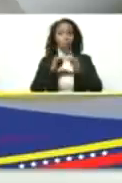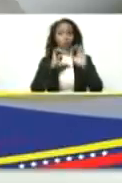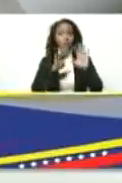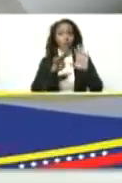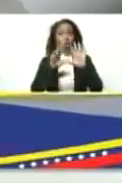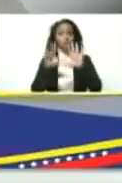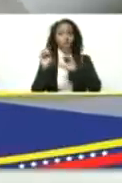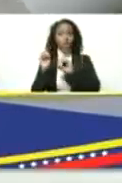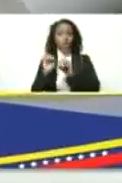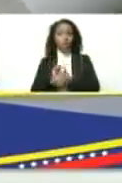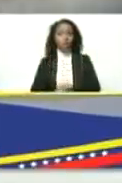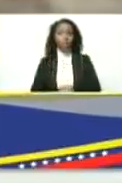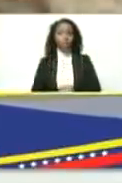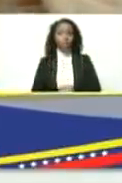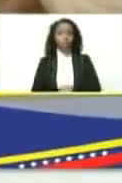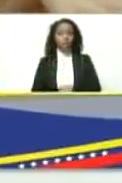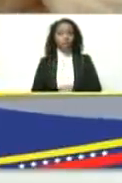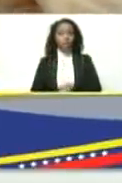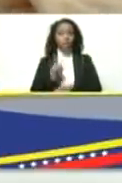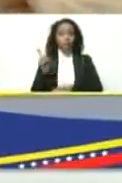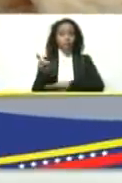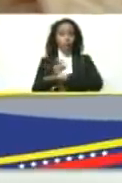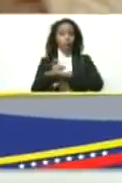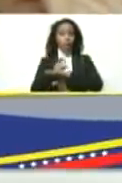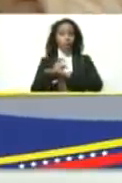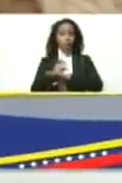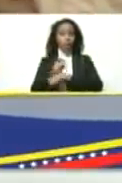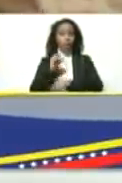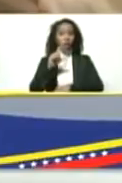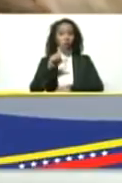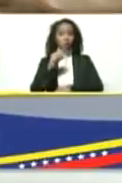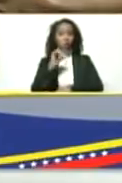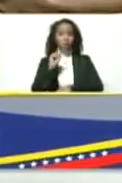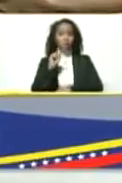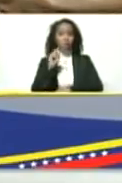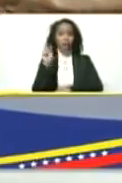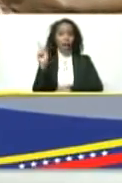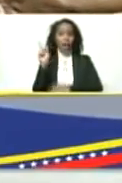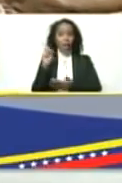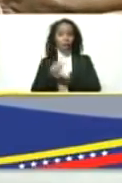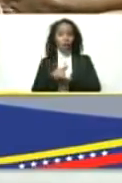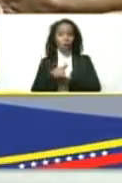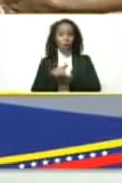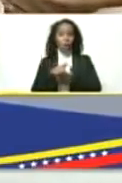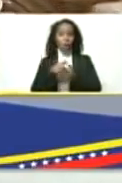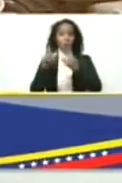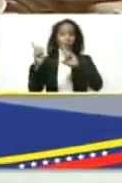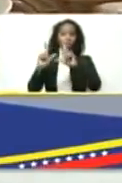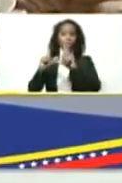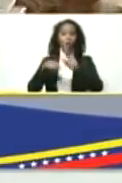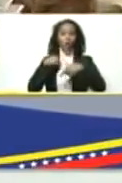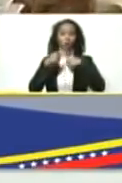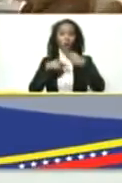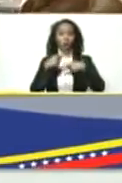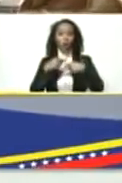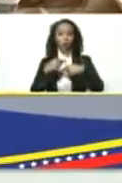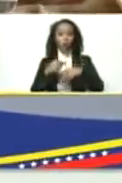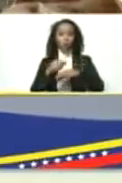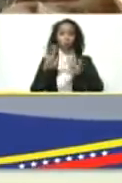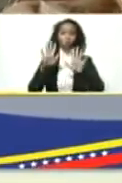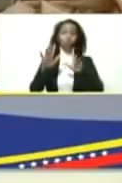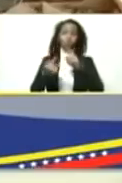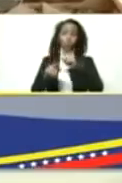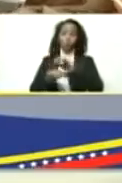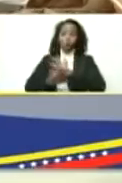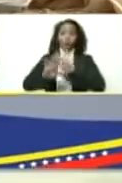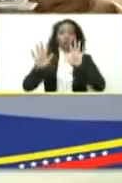1980, en pleno gobierno de Luis Herrera Campín, llegó la televisión a color. Uf, eso era